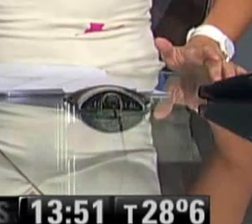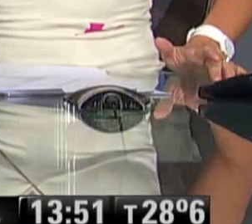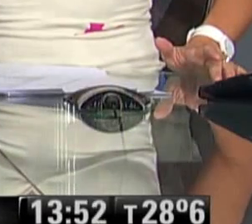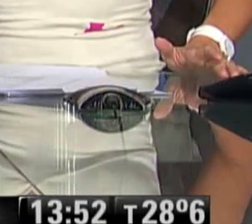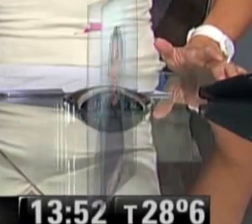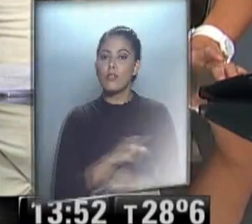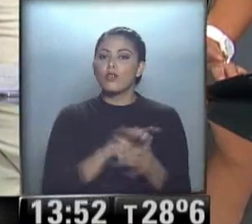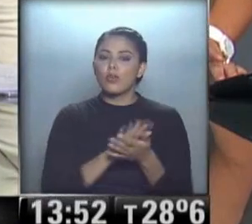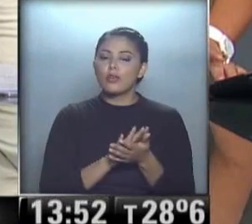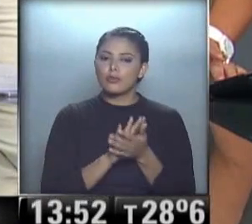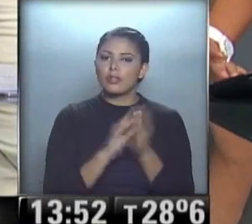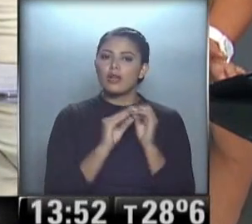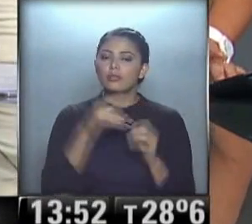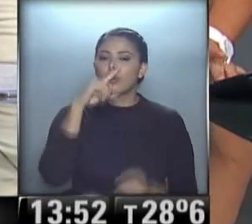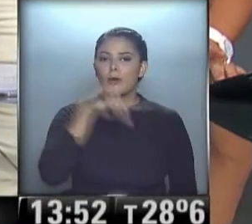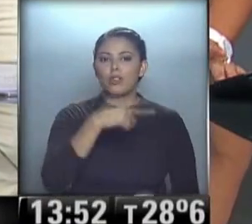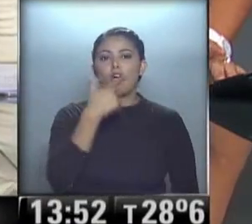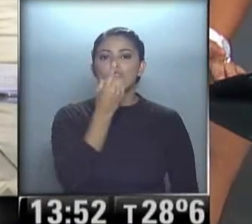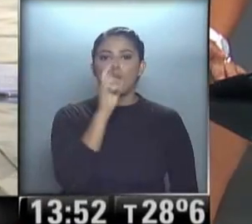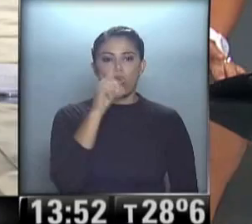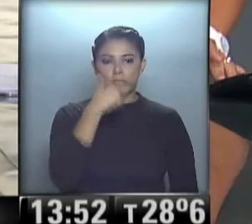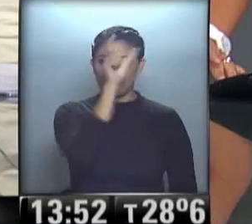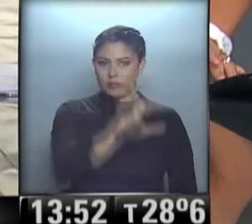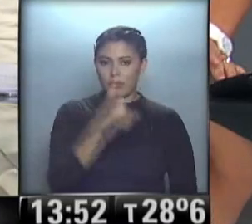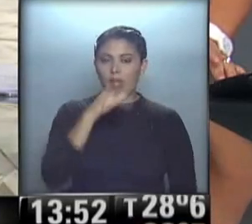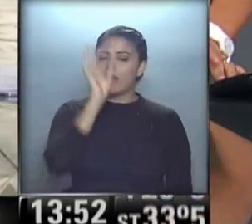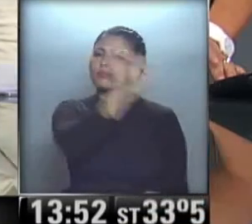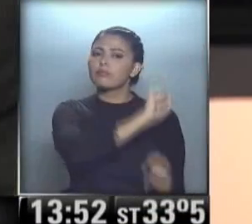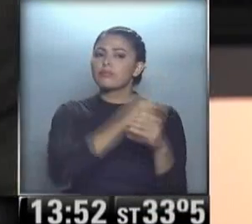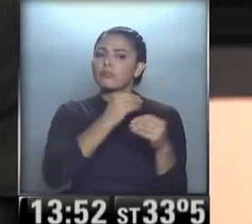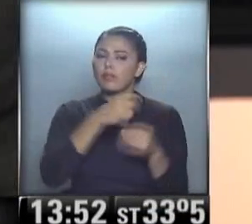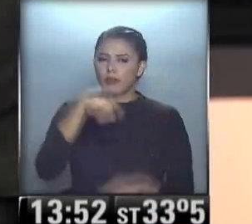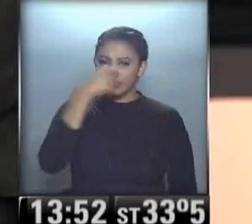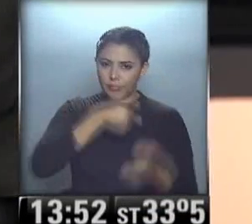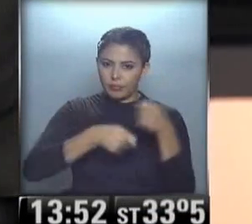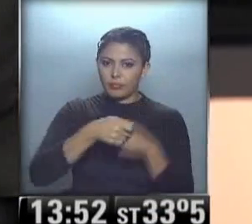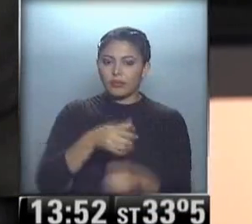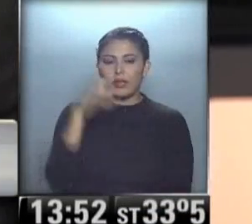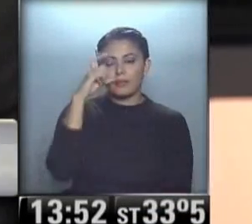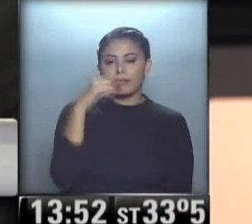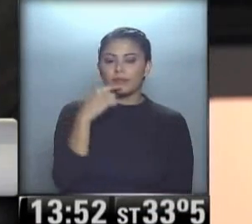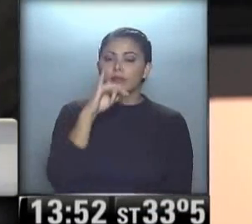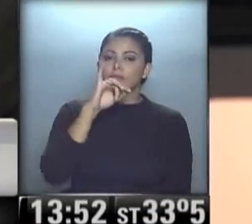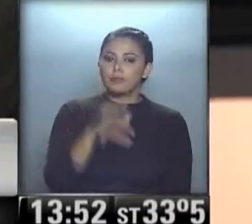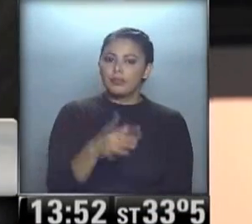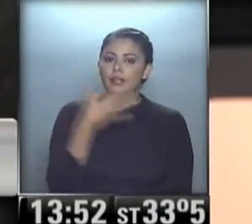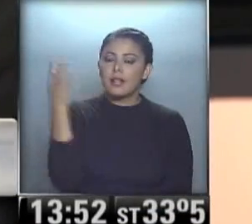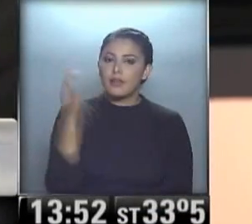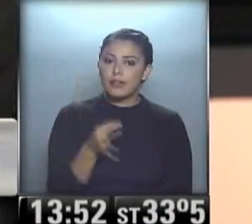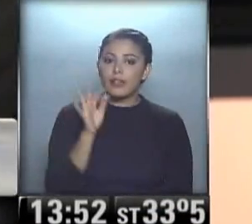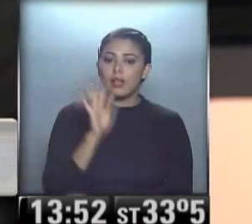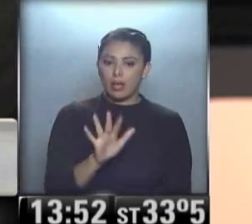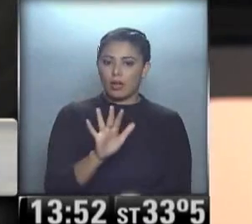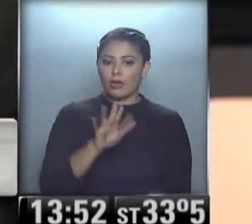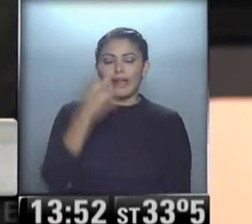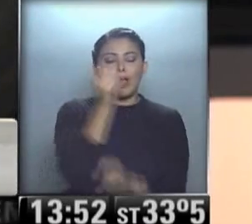hay novedades en la causa contra zuris procesado por narcotráfico Emilio Así es Y la verdad es que se está llevando una figurita de